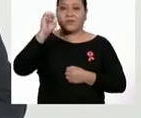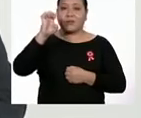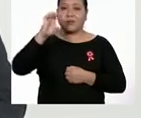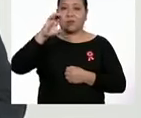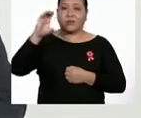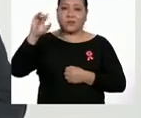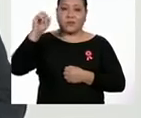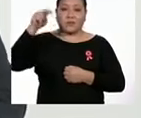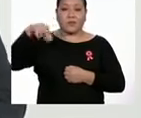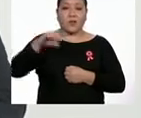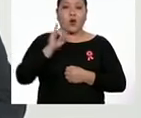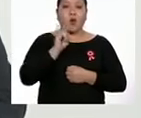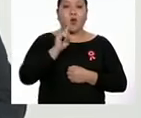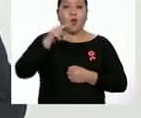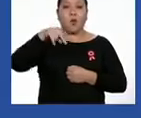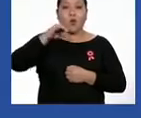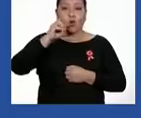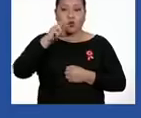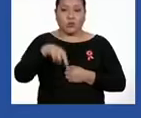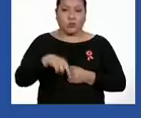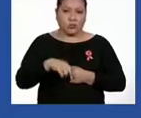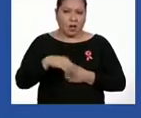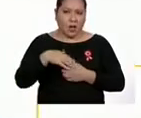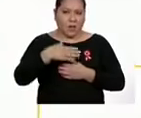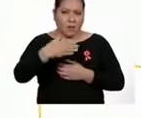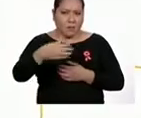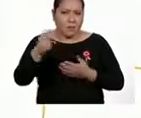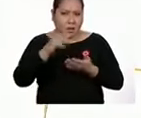Pero aún existen más. Por ejemplo,